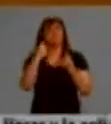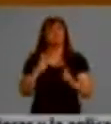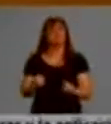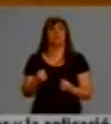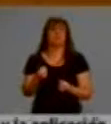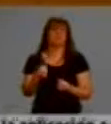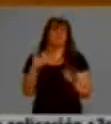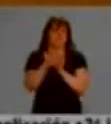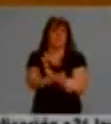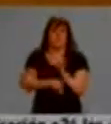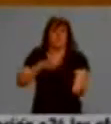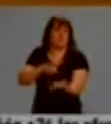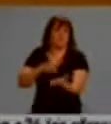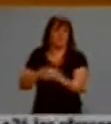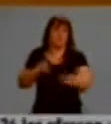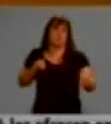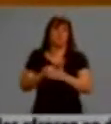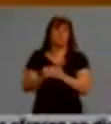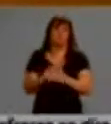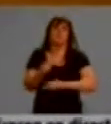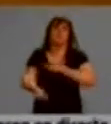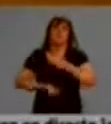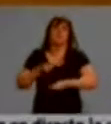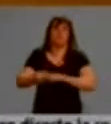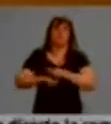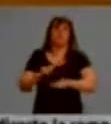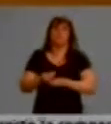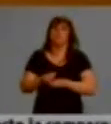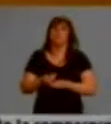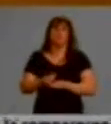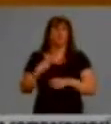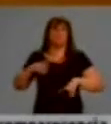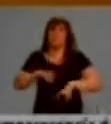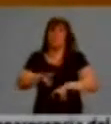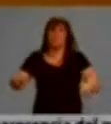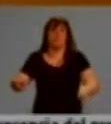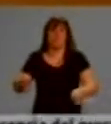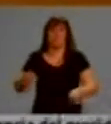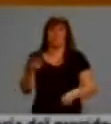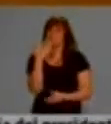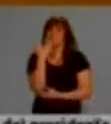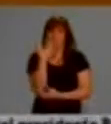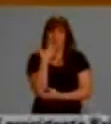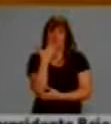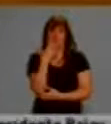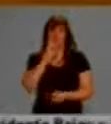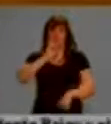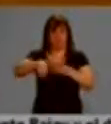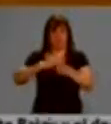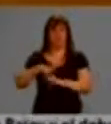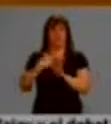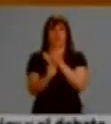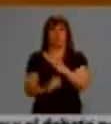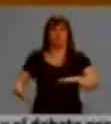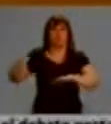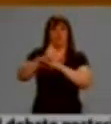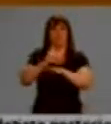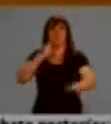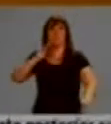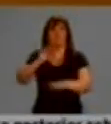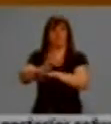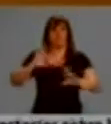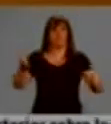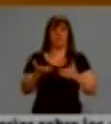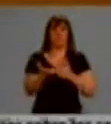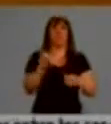exigencia máxima. Y lo hemos hecho desde el primer momento. Por ejemplo, la reforma de la Ley Orgánica de Financiación de